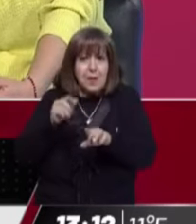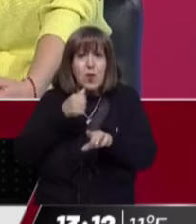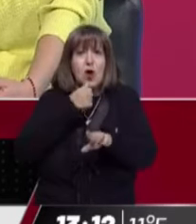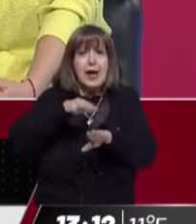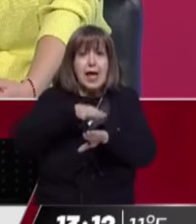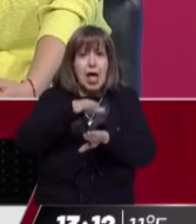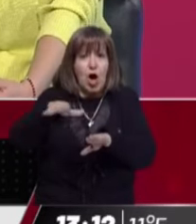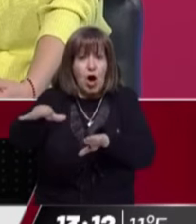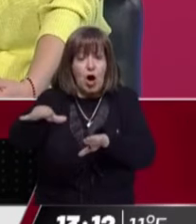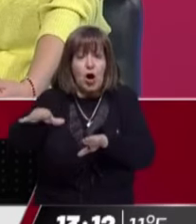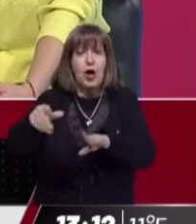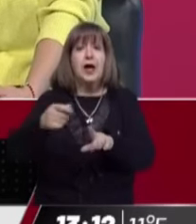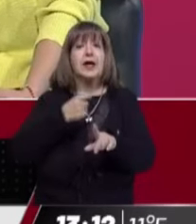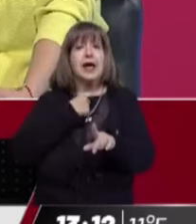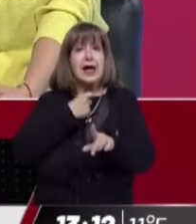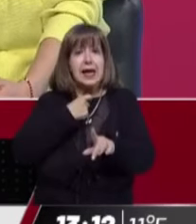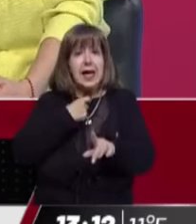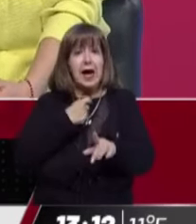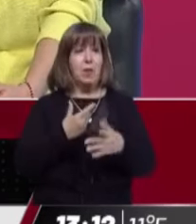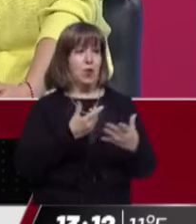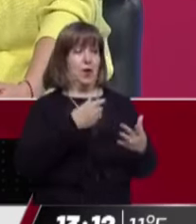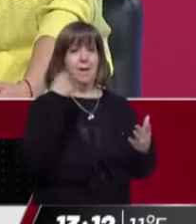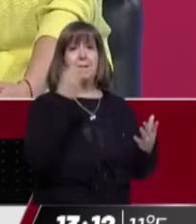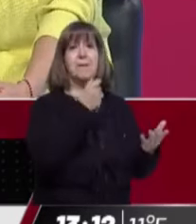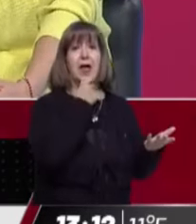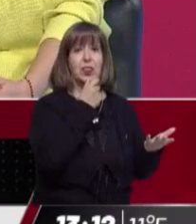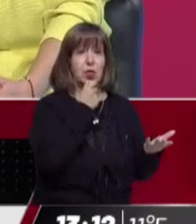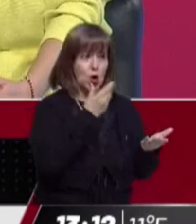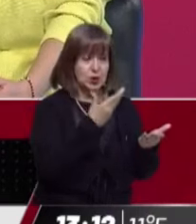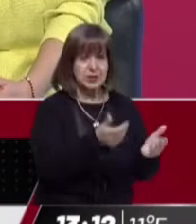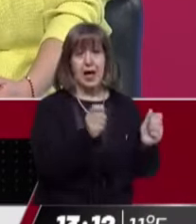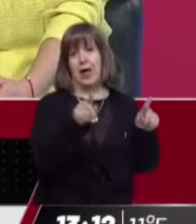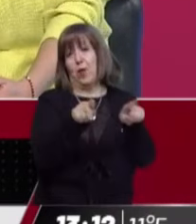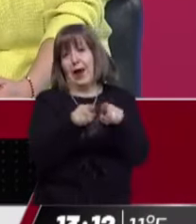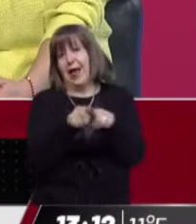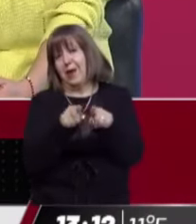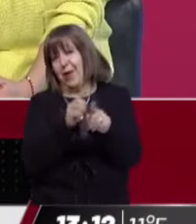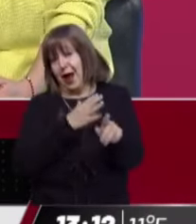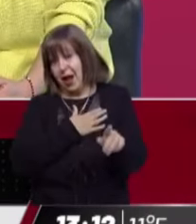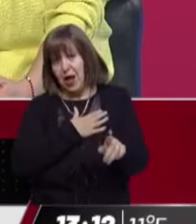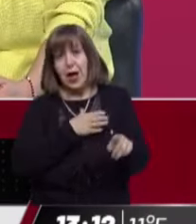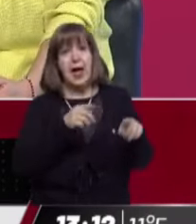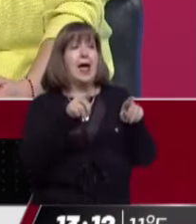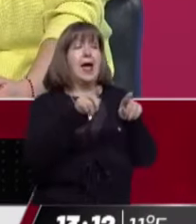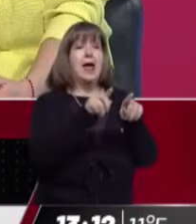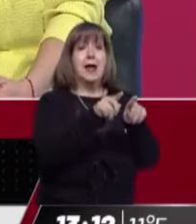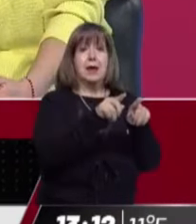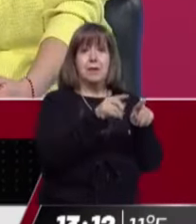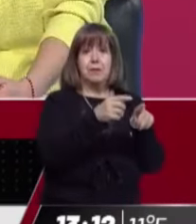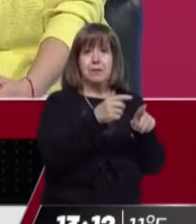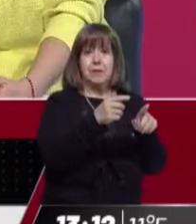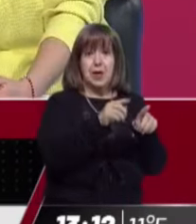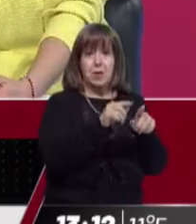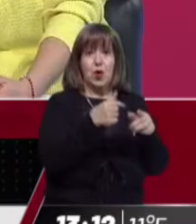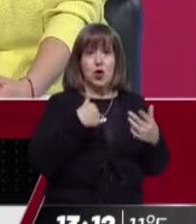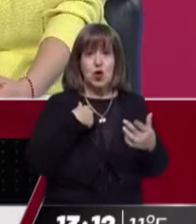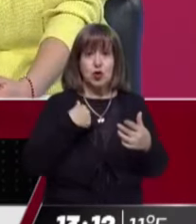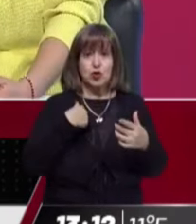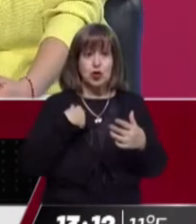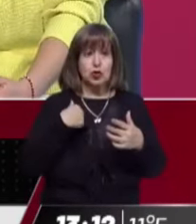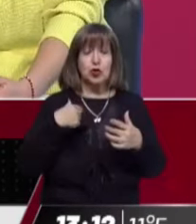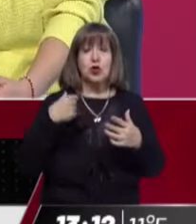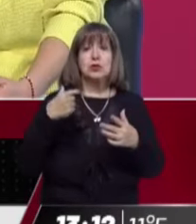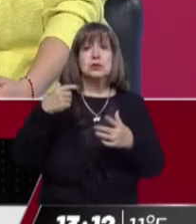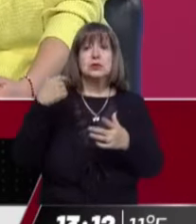es el gesto político y solidario de la hermana provincia de Mendoza para con nosotros, los